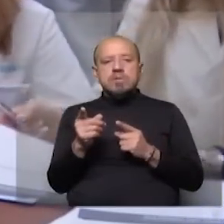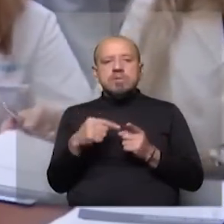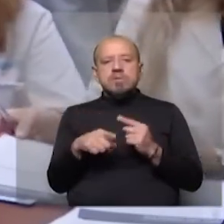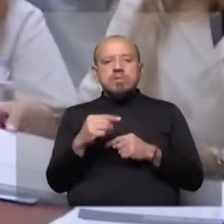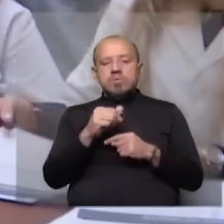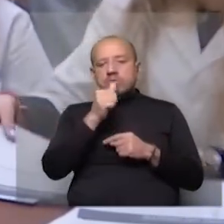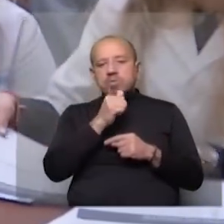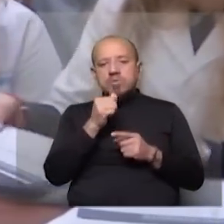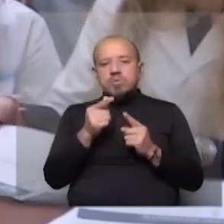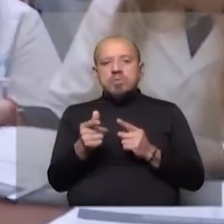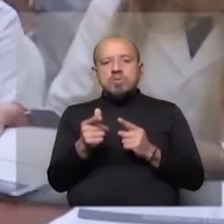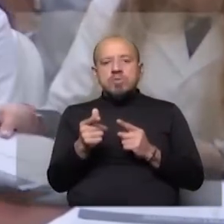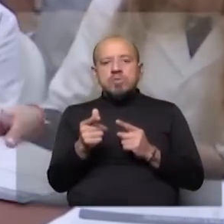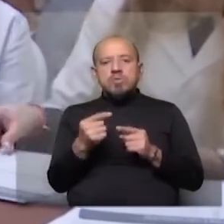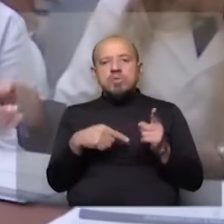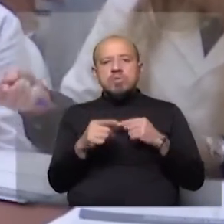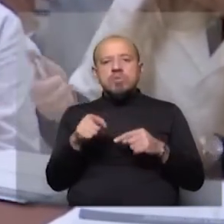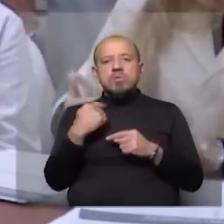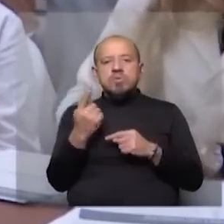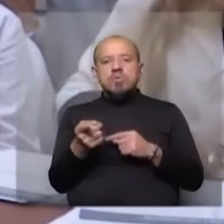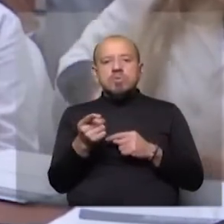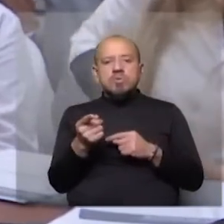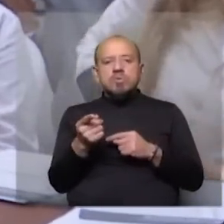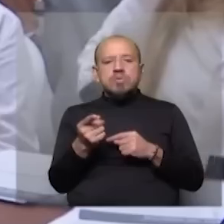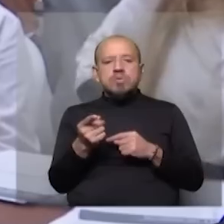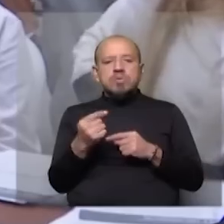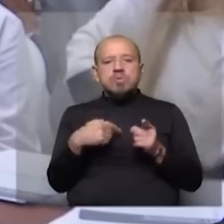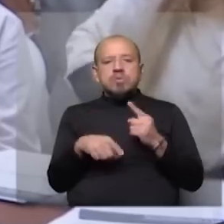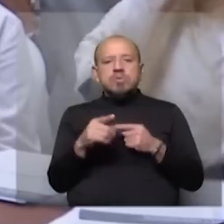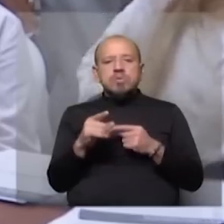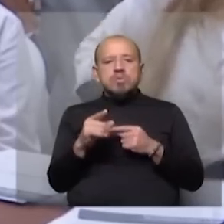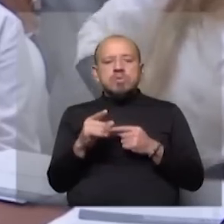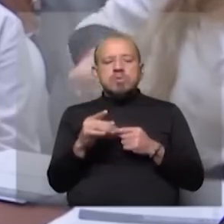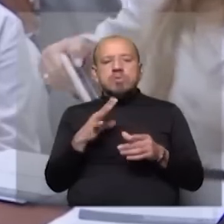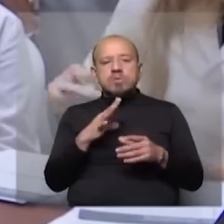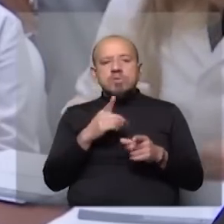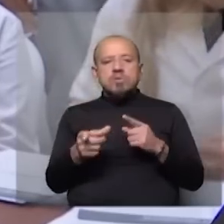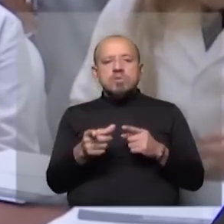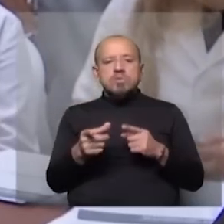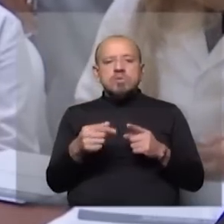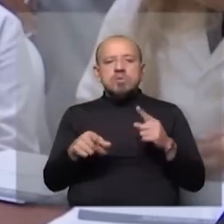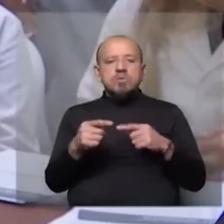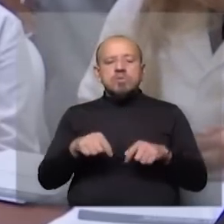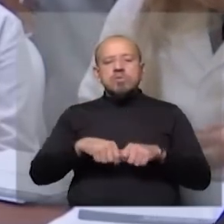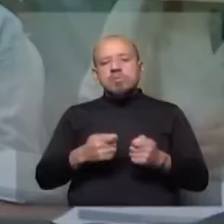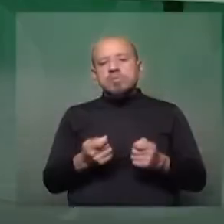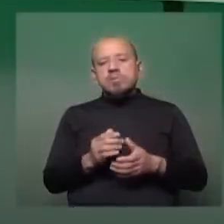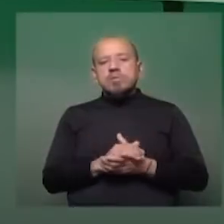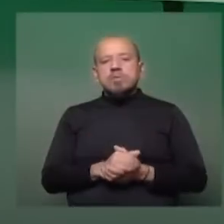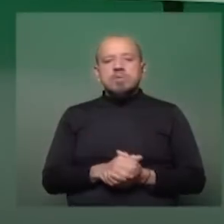solución y bueno después están los otros fármacos que son los antirresortivos que son los que disminuyen el riesgo de fractura